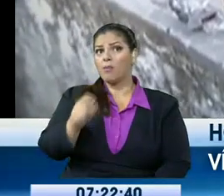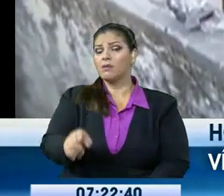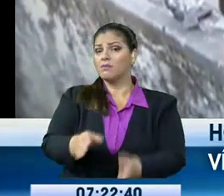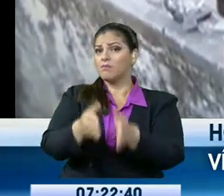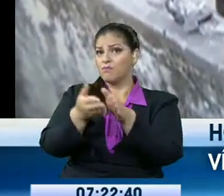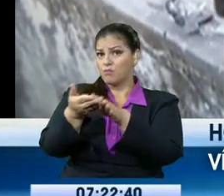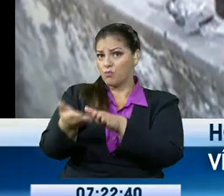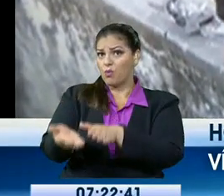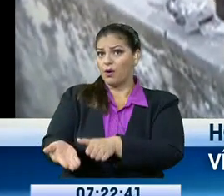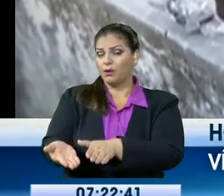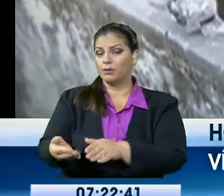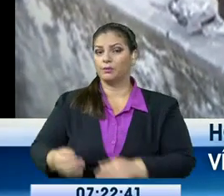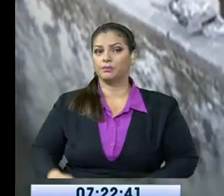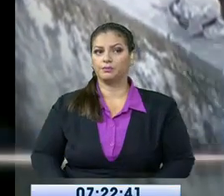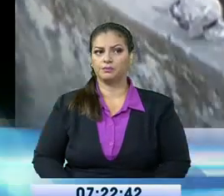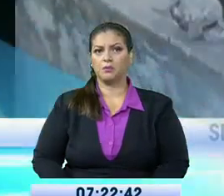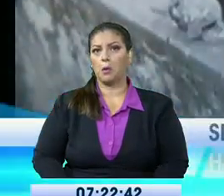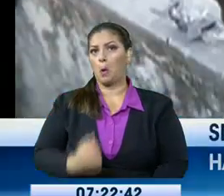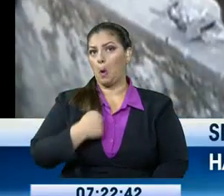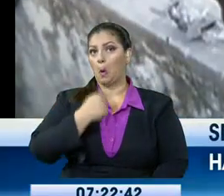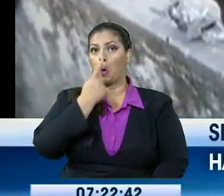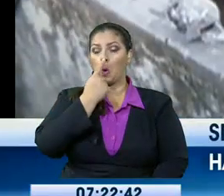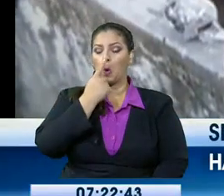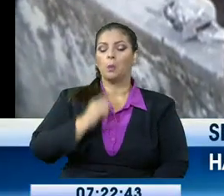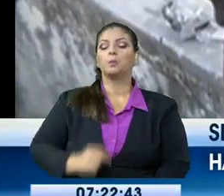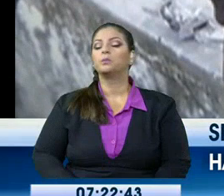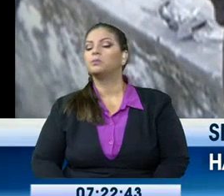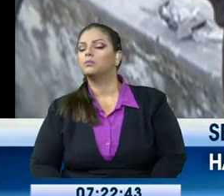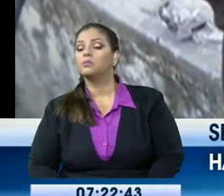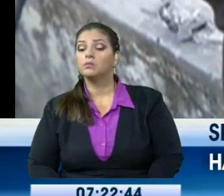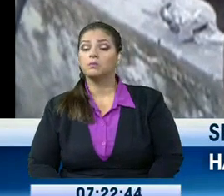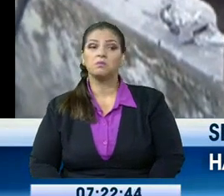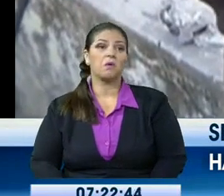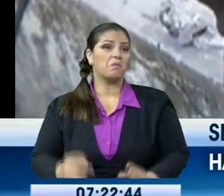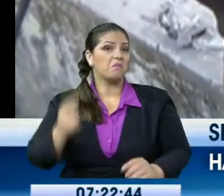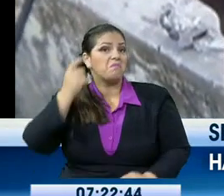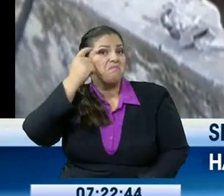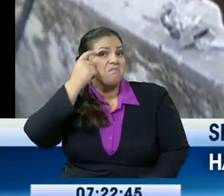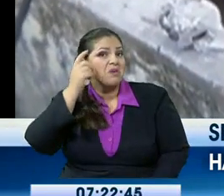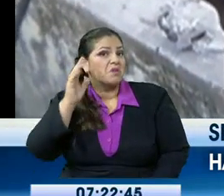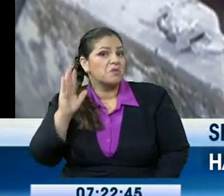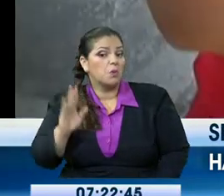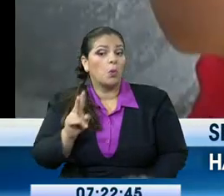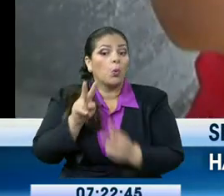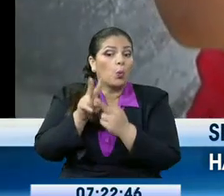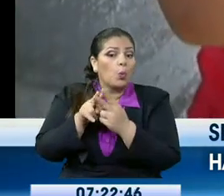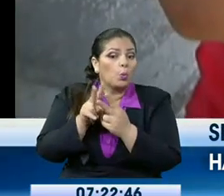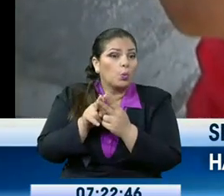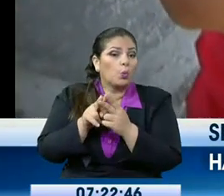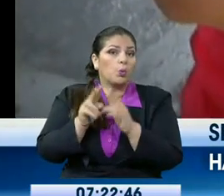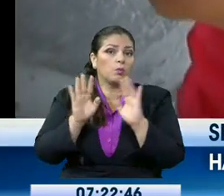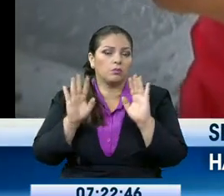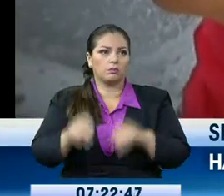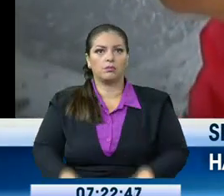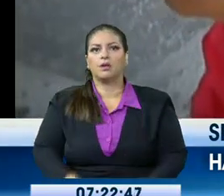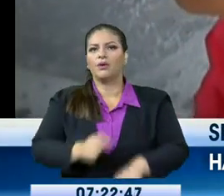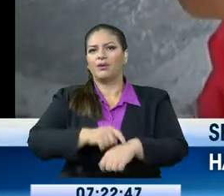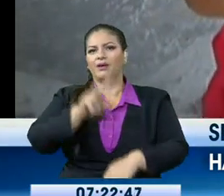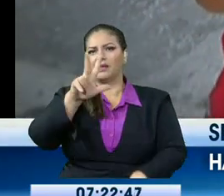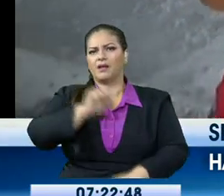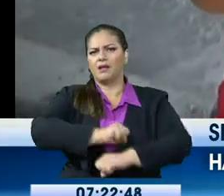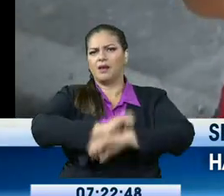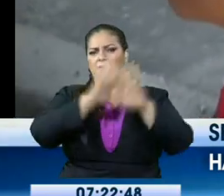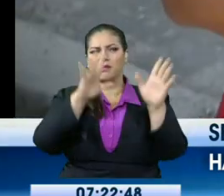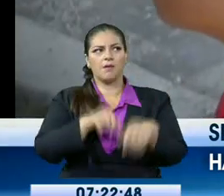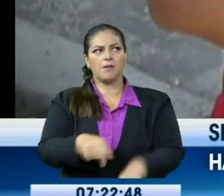fallecida. Y nos venimos a ver porque por OVE puede haber sido hasta algún conocido. Que a las 3 de la mañana dice que lo han venido a dejar